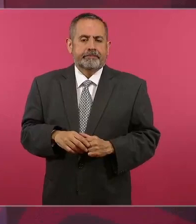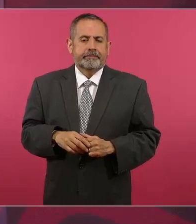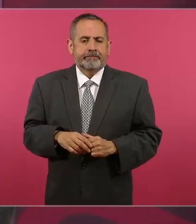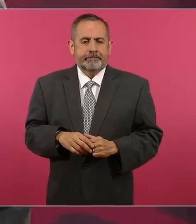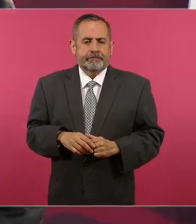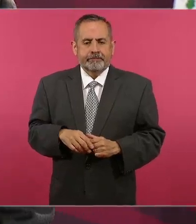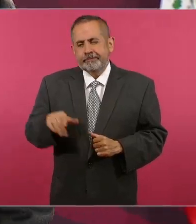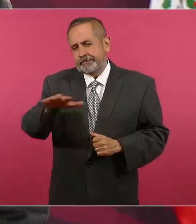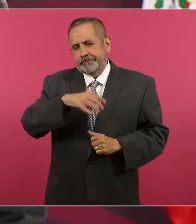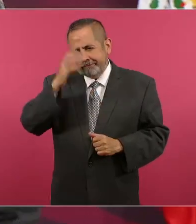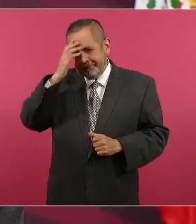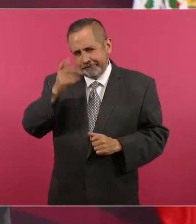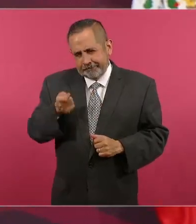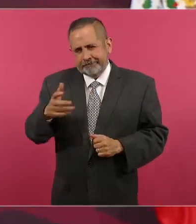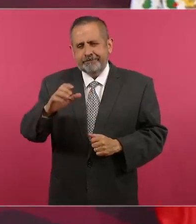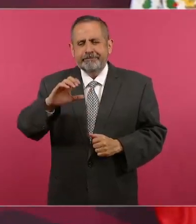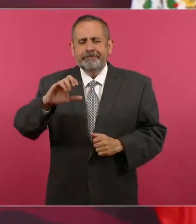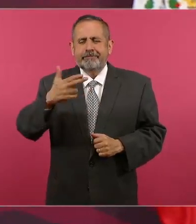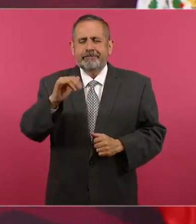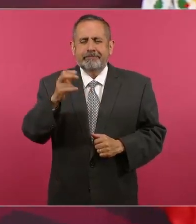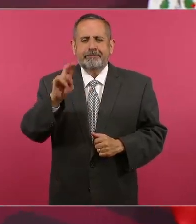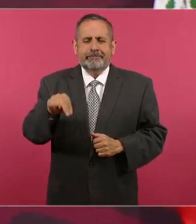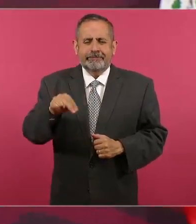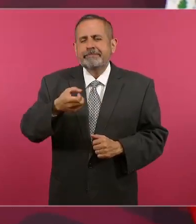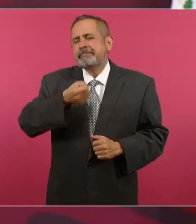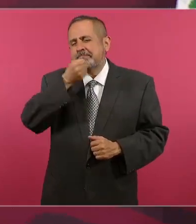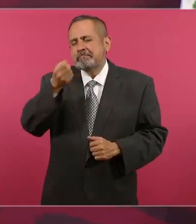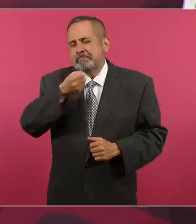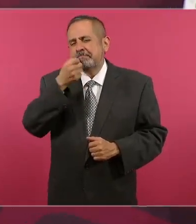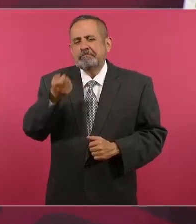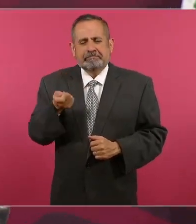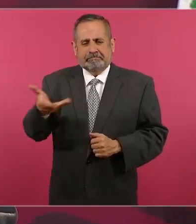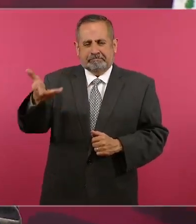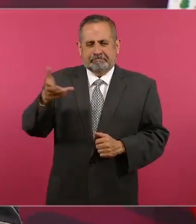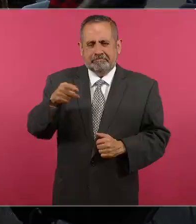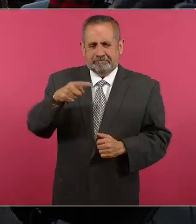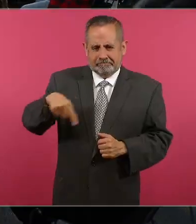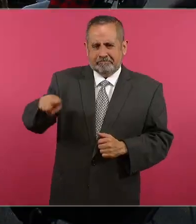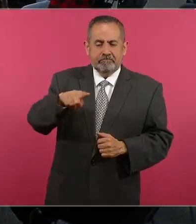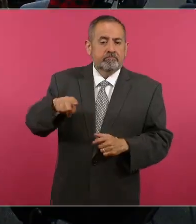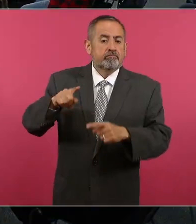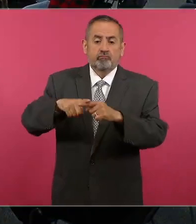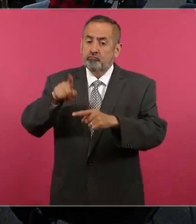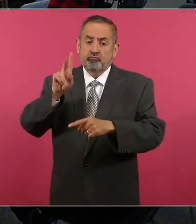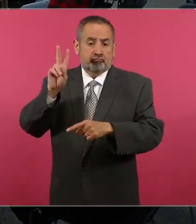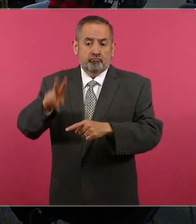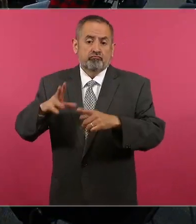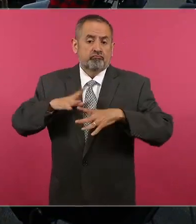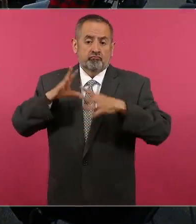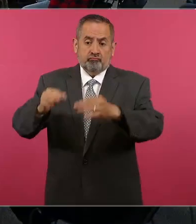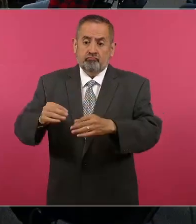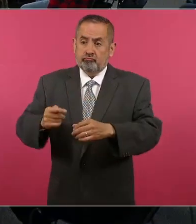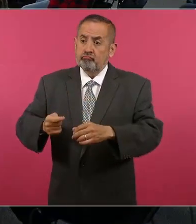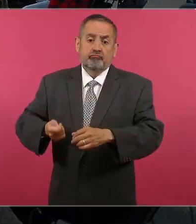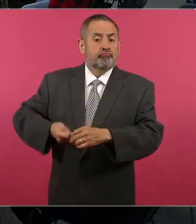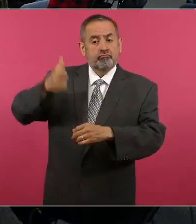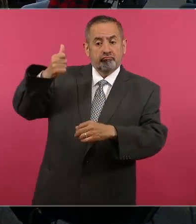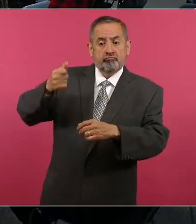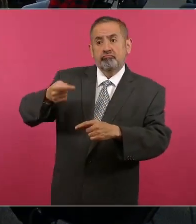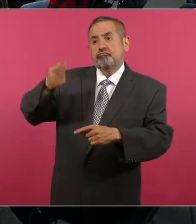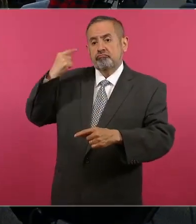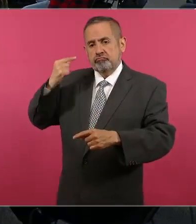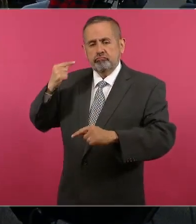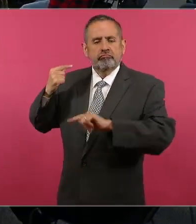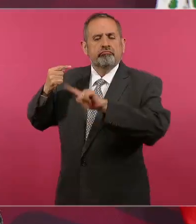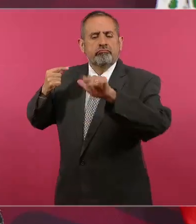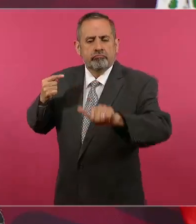se le conoce como Chichén Viejo, porque es anterior a el